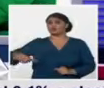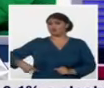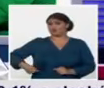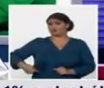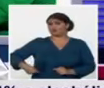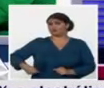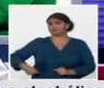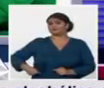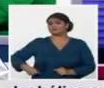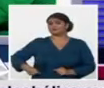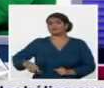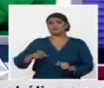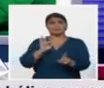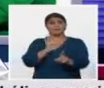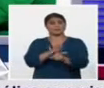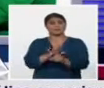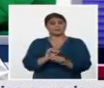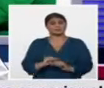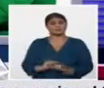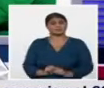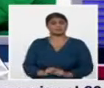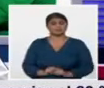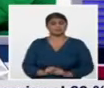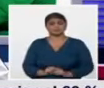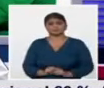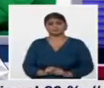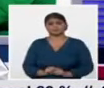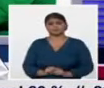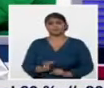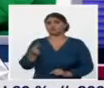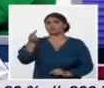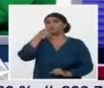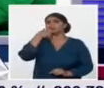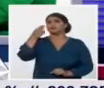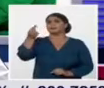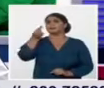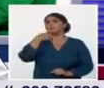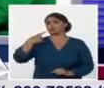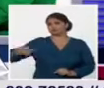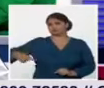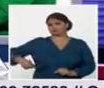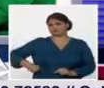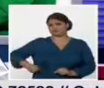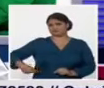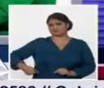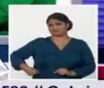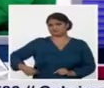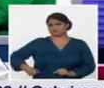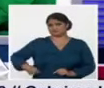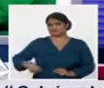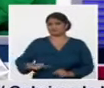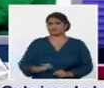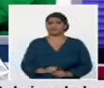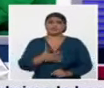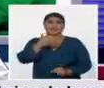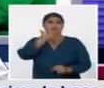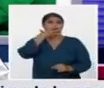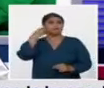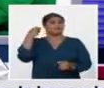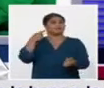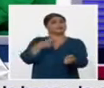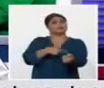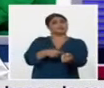incluso con tratamiento dialítico, y una hepatitis virus C y una diabetes mellitus. Realmente